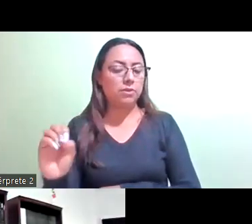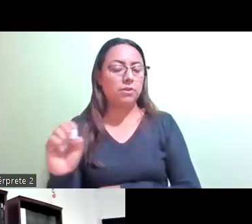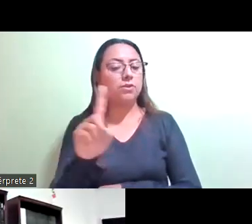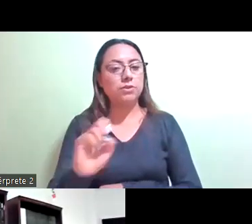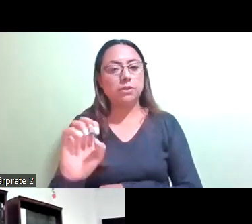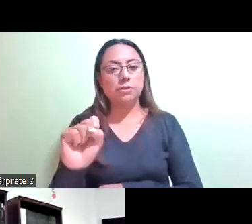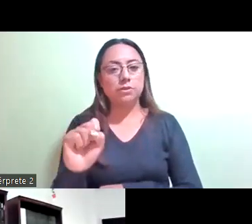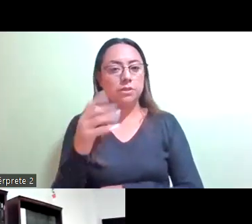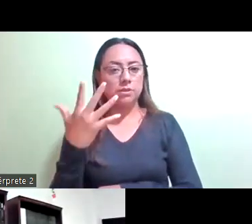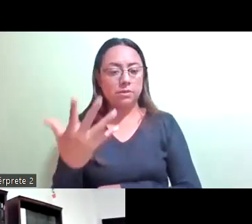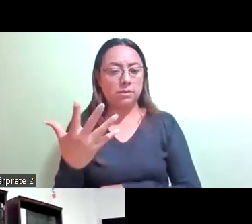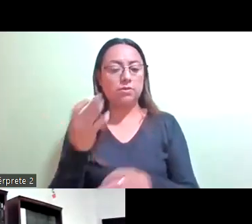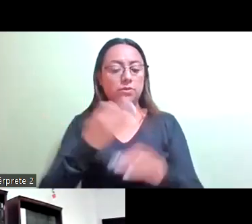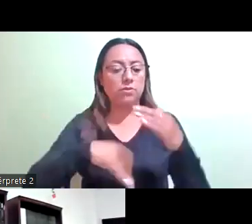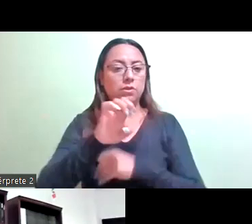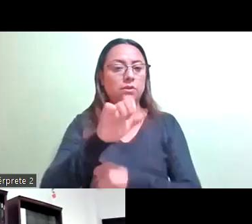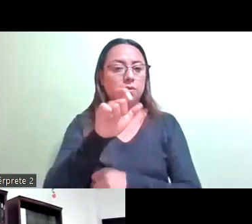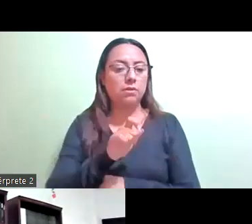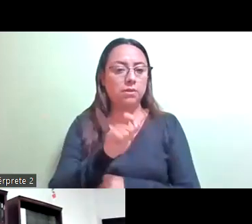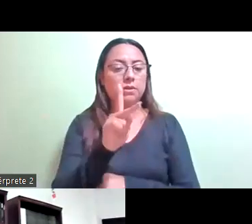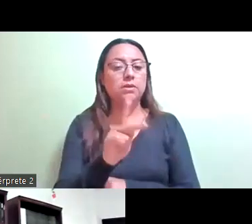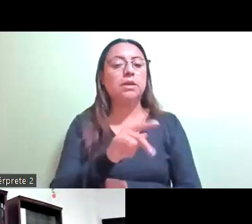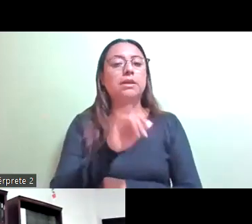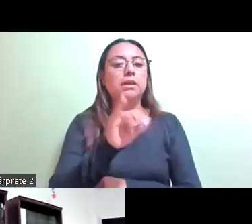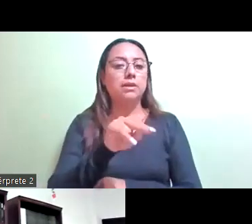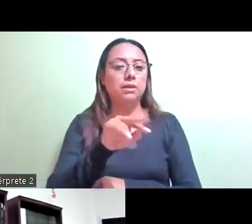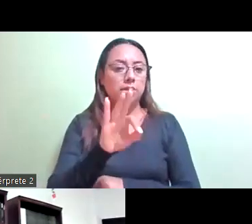09-207-542-2000-165, recaída al expediente InfoCDMX,